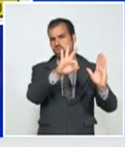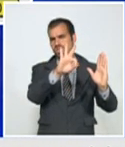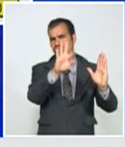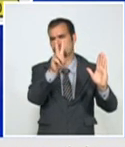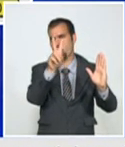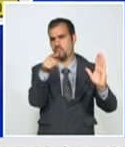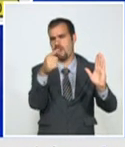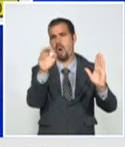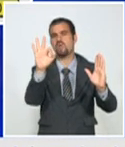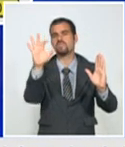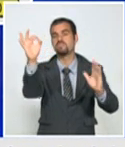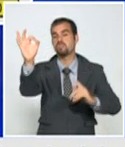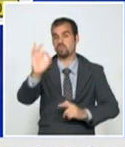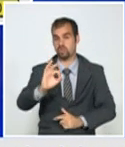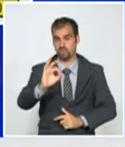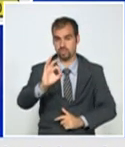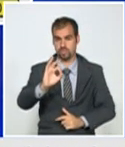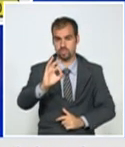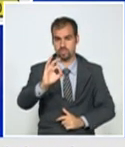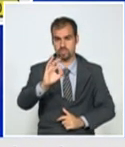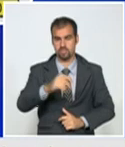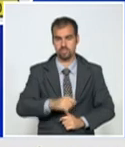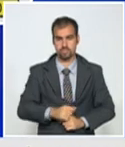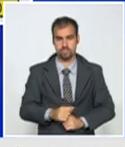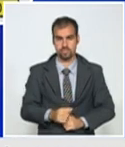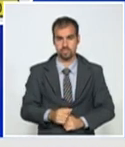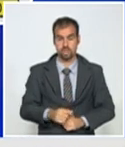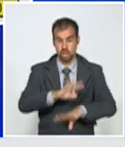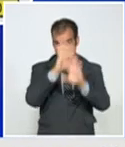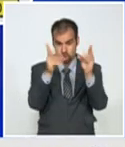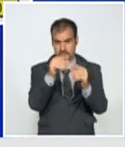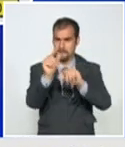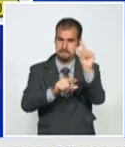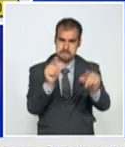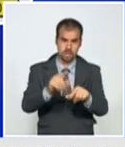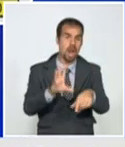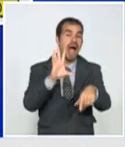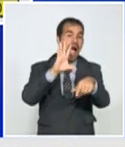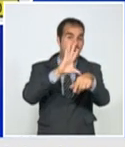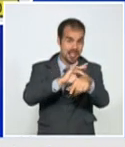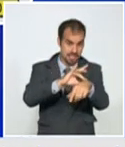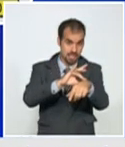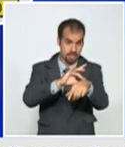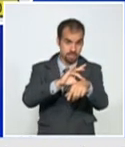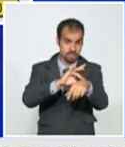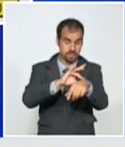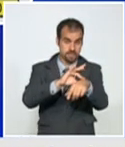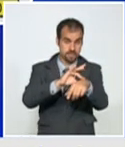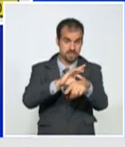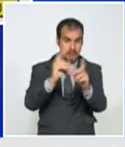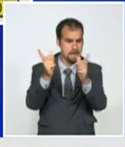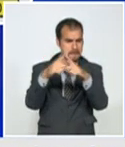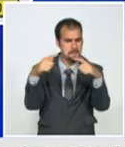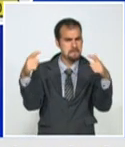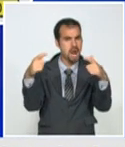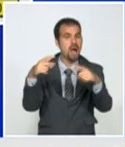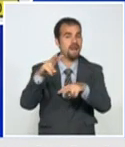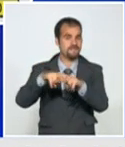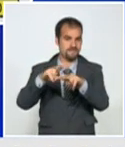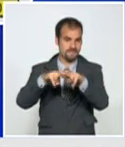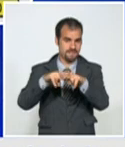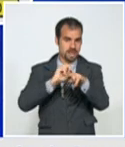82,8% de todos los casos que se han diagnosticado se concentran en La Habana,